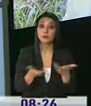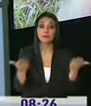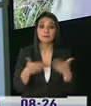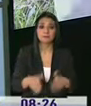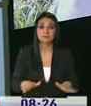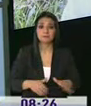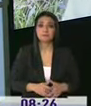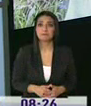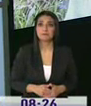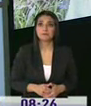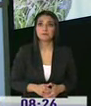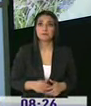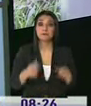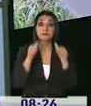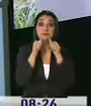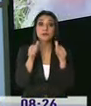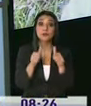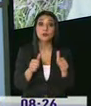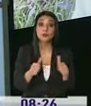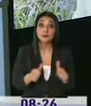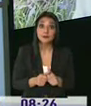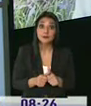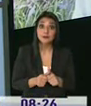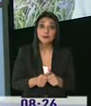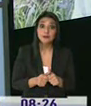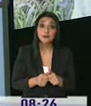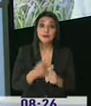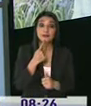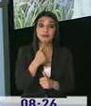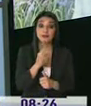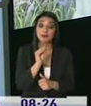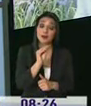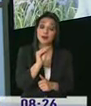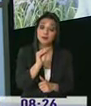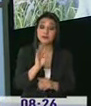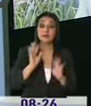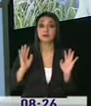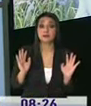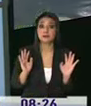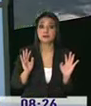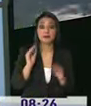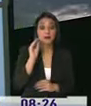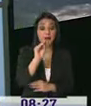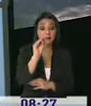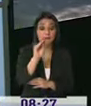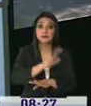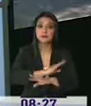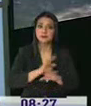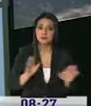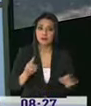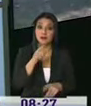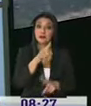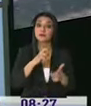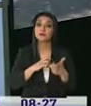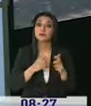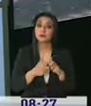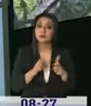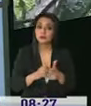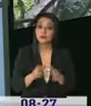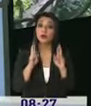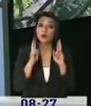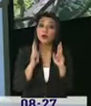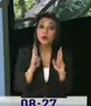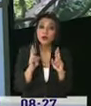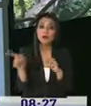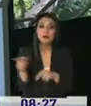desgracias. Como decía mi abuelita Gertrudis, guerra avisada no mata gente, así que autoridades, ahí hay un problema y esperemos que